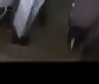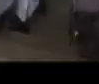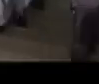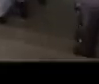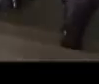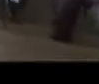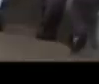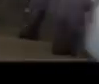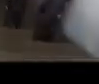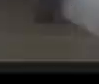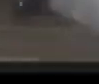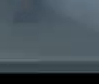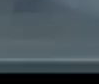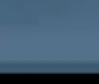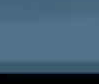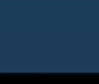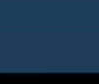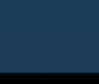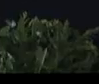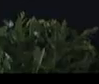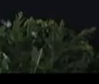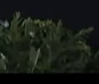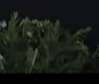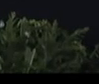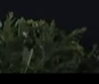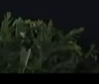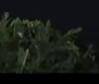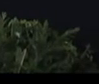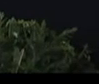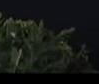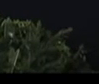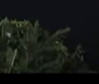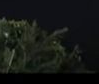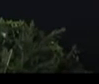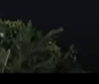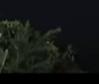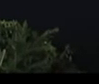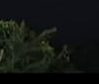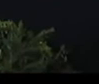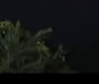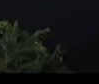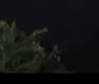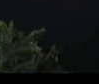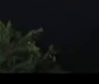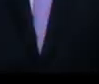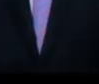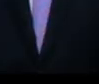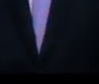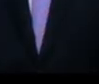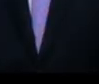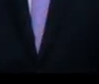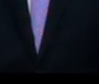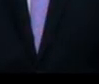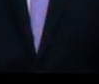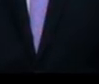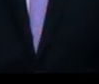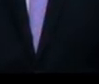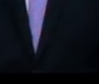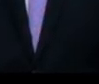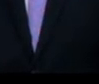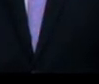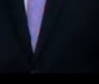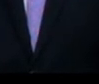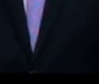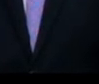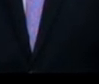de secretario de Educación Pública. La equidad en la educación es uno de los temas en los que más se trabajará, afirma el titular de la